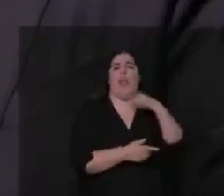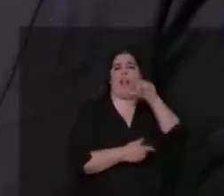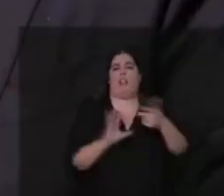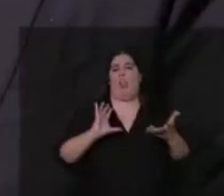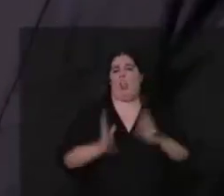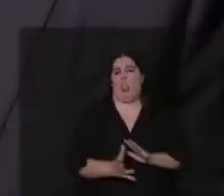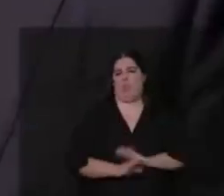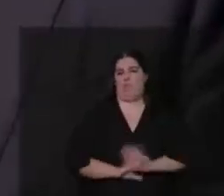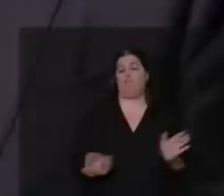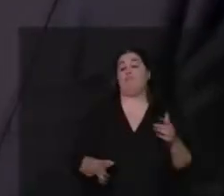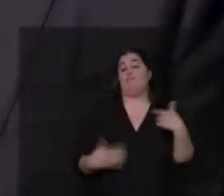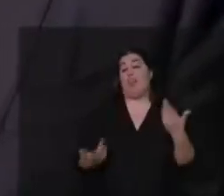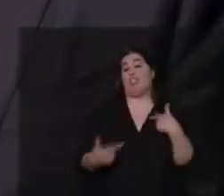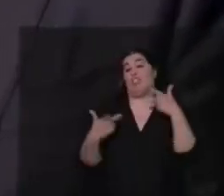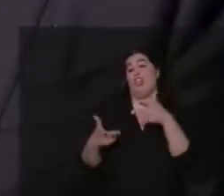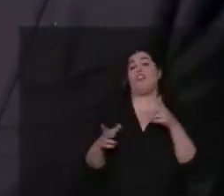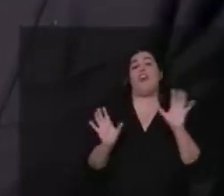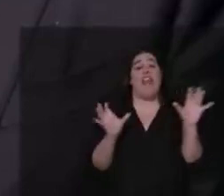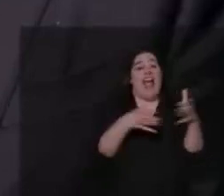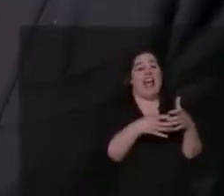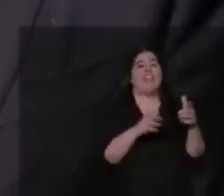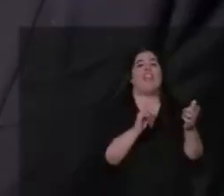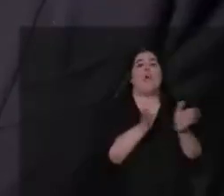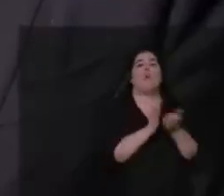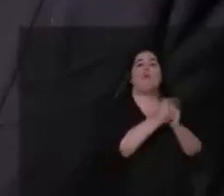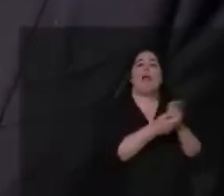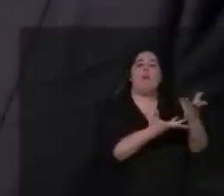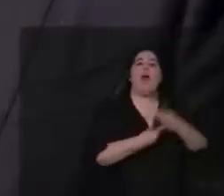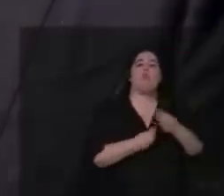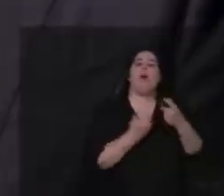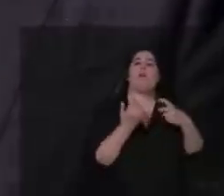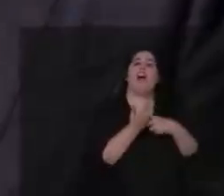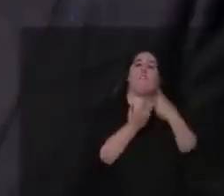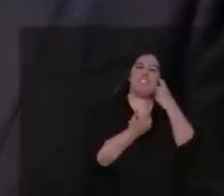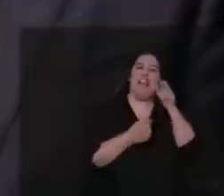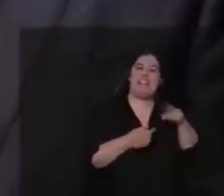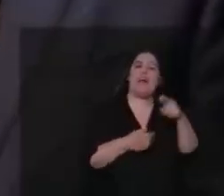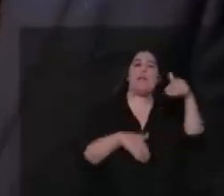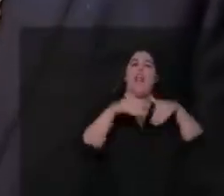Por eso, digo, la gente de Juntos por el Cambio nos está ayudando a fiscalizar para que no nos roben la elección.